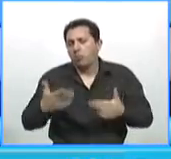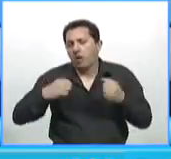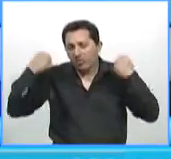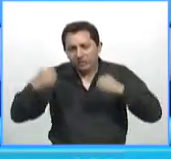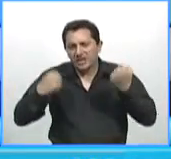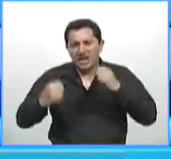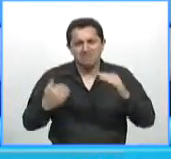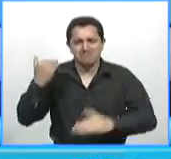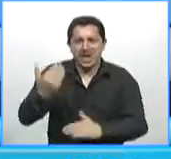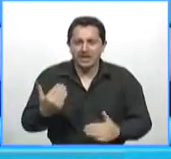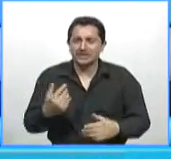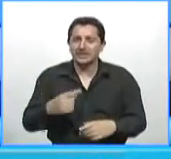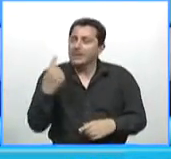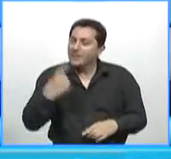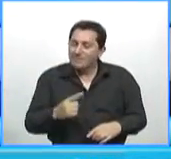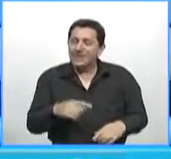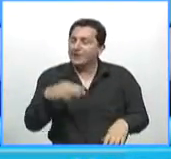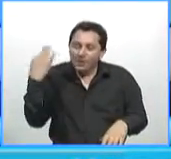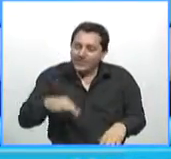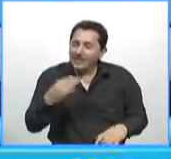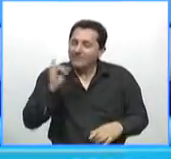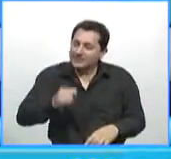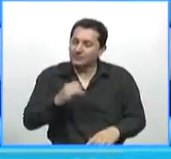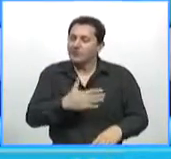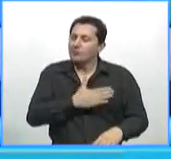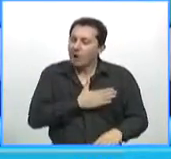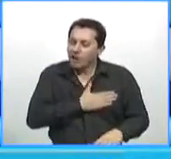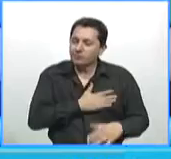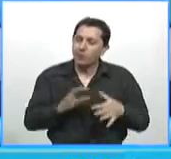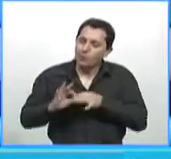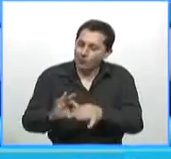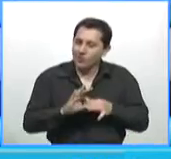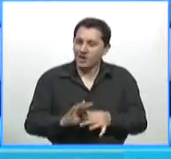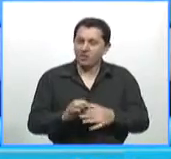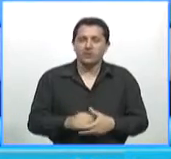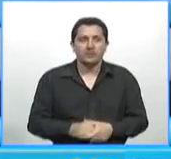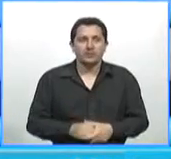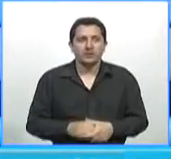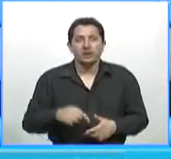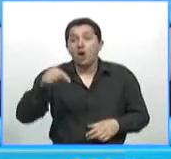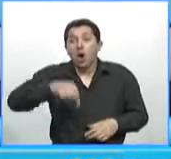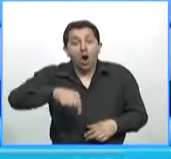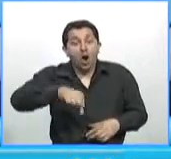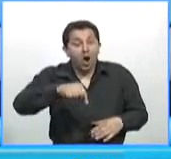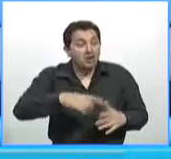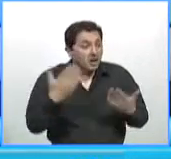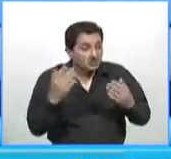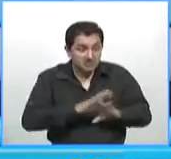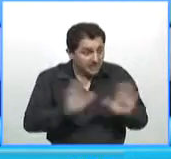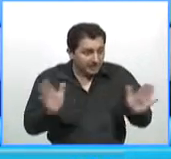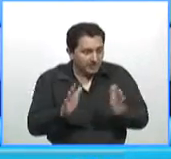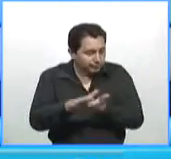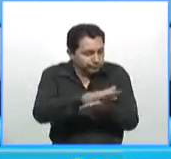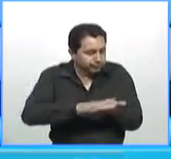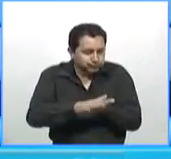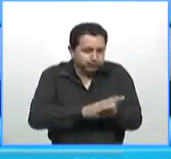si, para mí si no tenés el corazón y no tenés esa unión, y hoy es por difícil. Hoy se puede decir que está todo acomodado después de este reconto que hacíamos